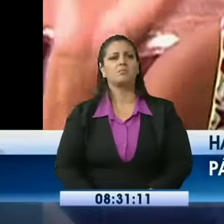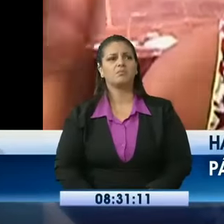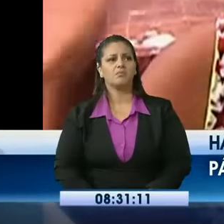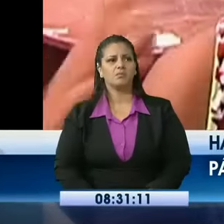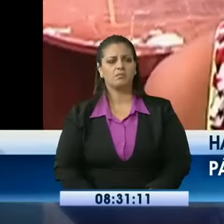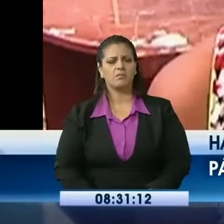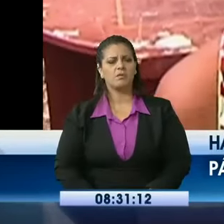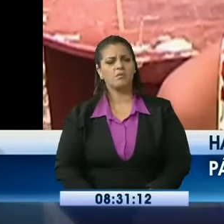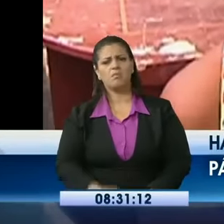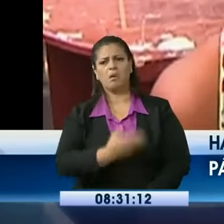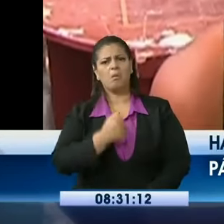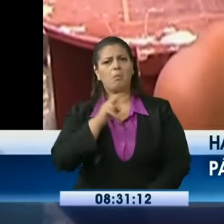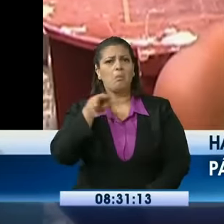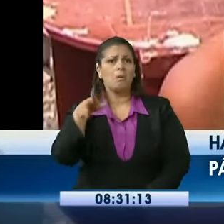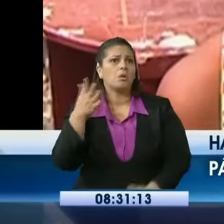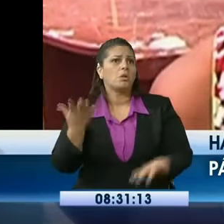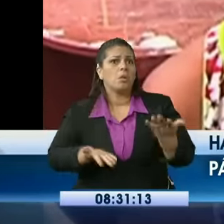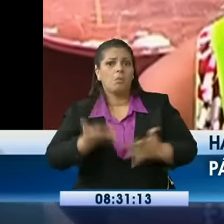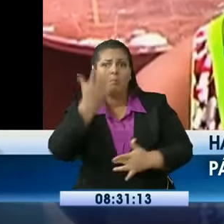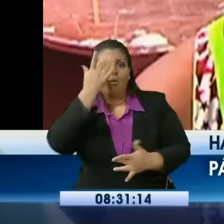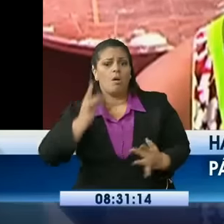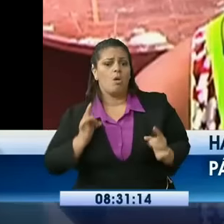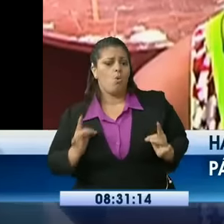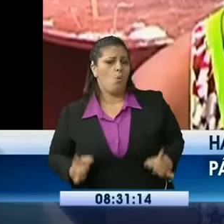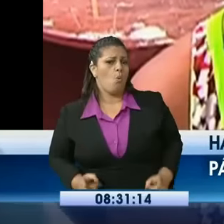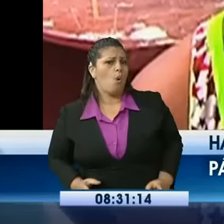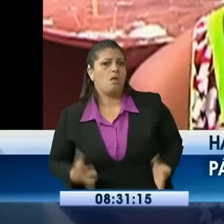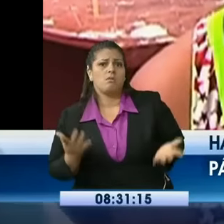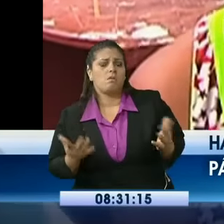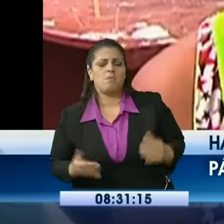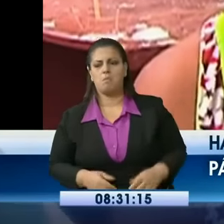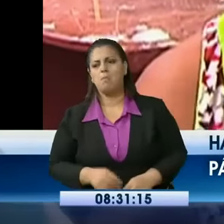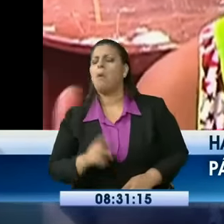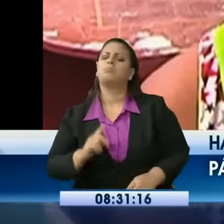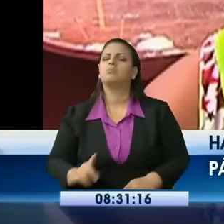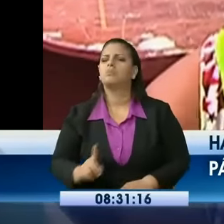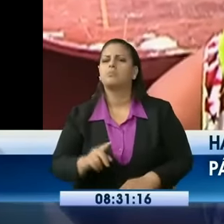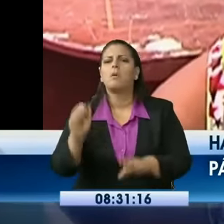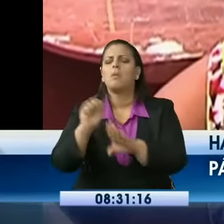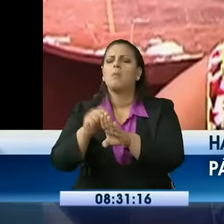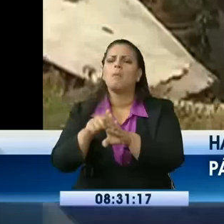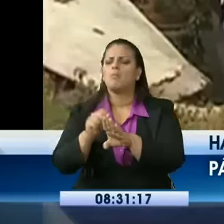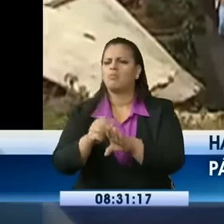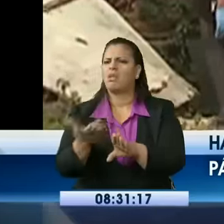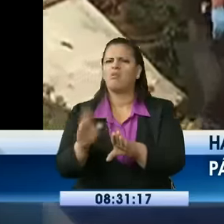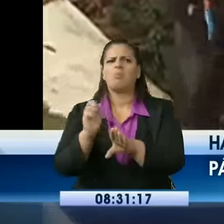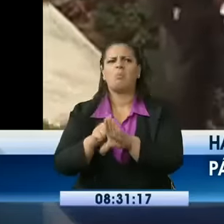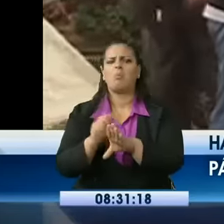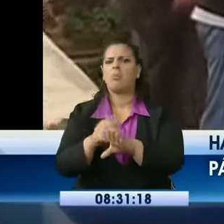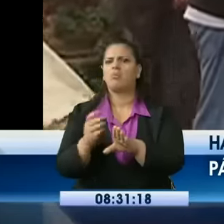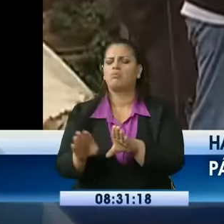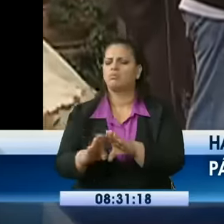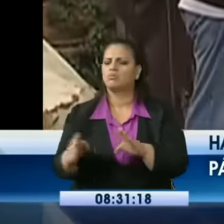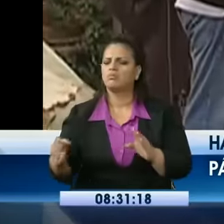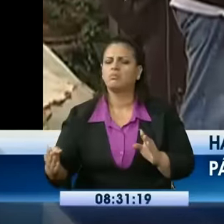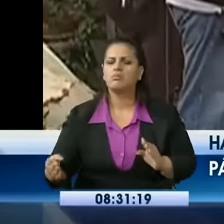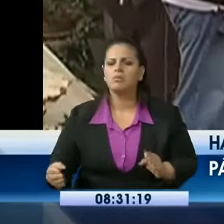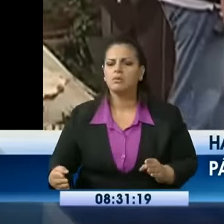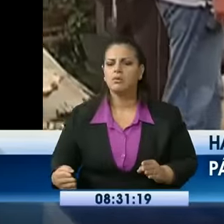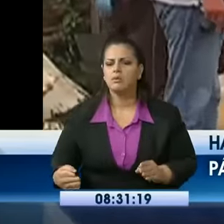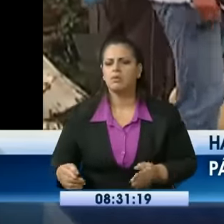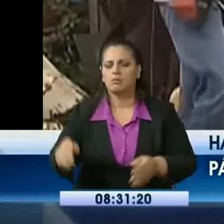le digo, ponga que le había pasado algo. Y ahí que vinieron a ver, ahí que lo encontraron así. ¿Cómo lo encontraron? Ahí lo quitaron boca